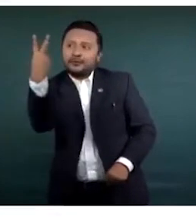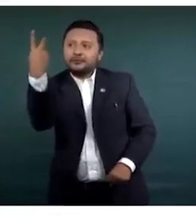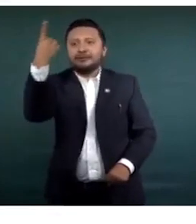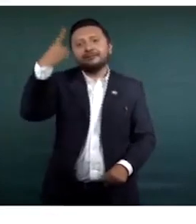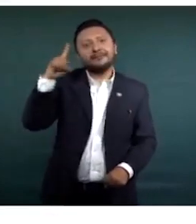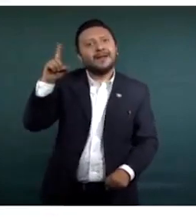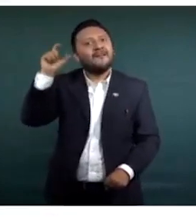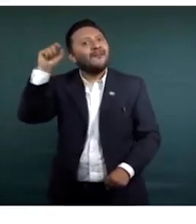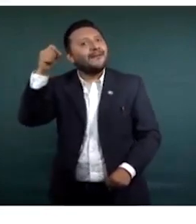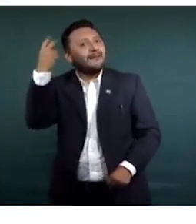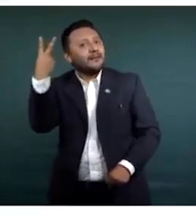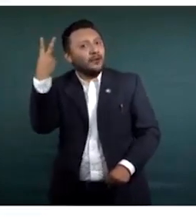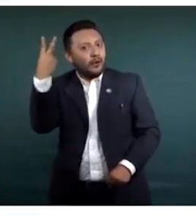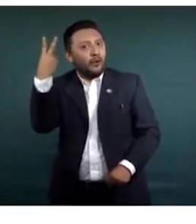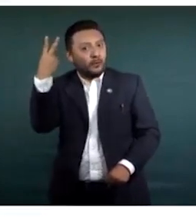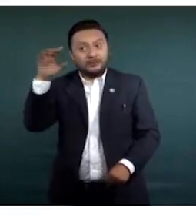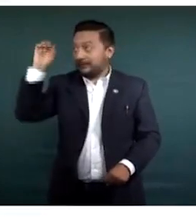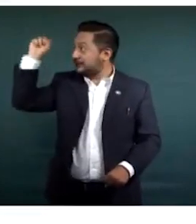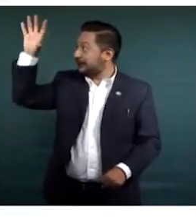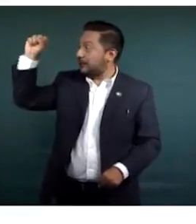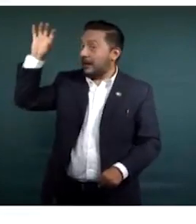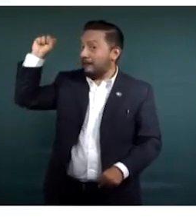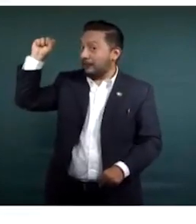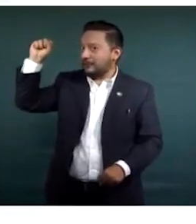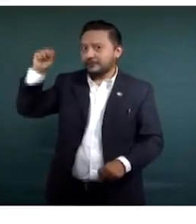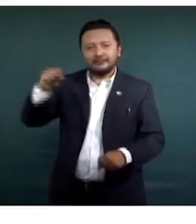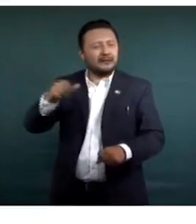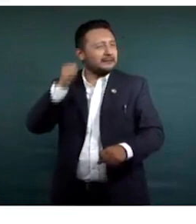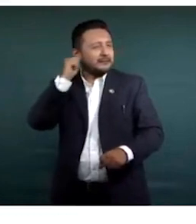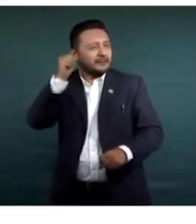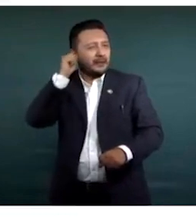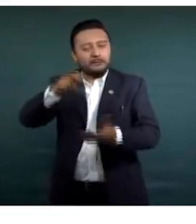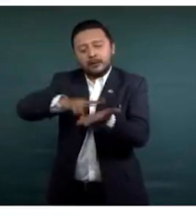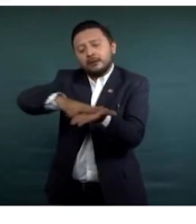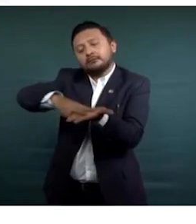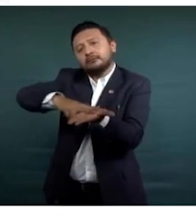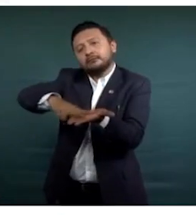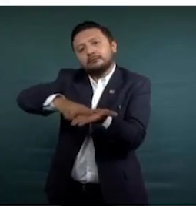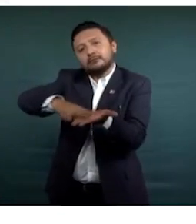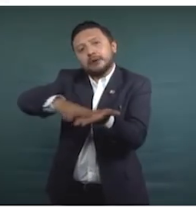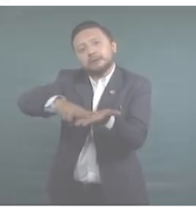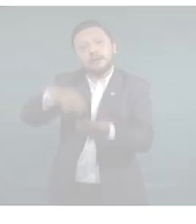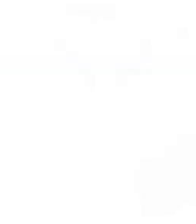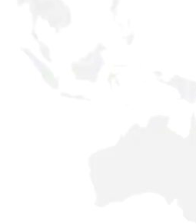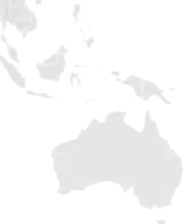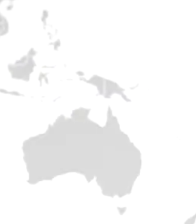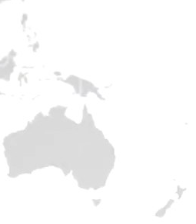Todos los indicadores del semáforo estuvieron en verde para Yucatán.